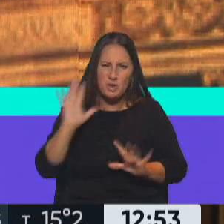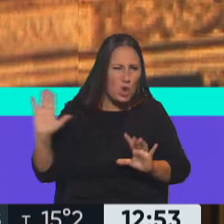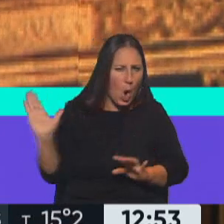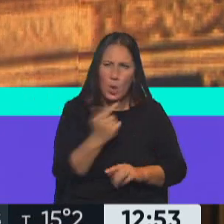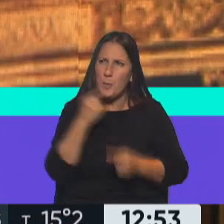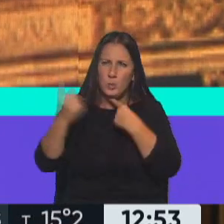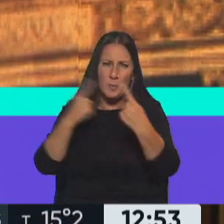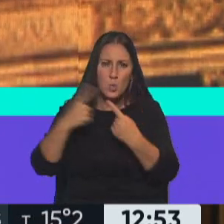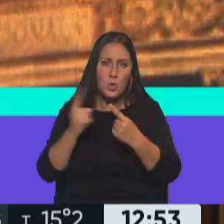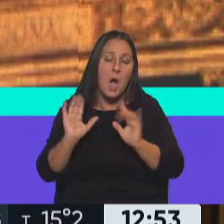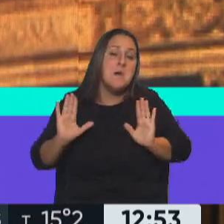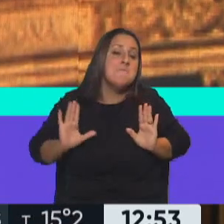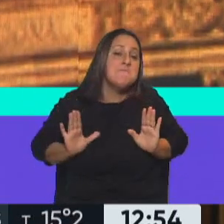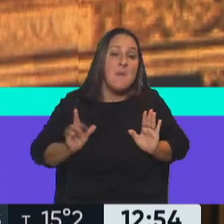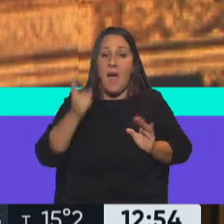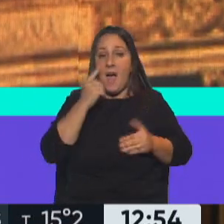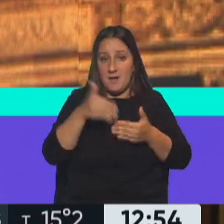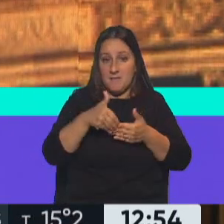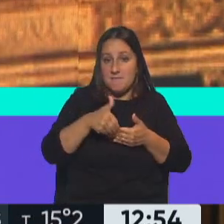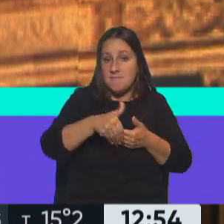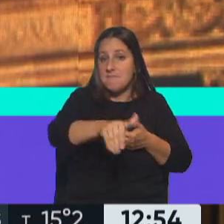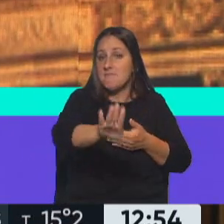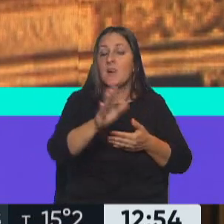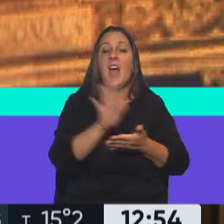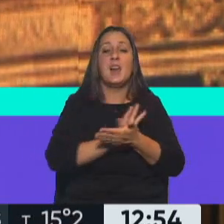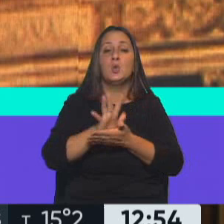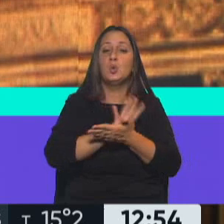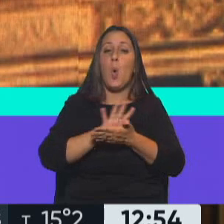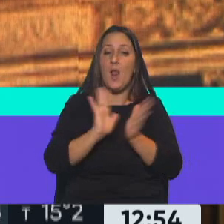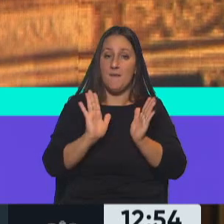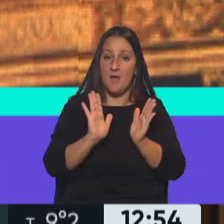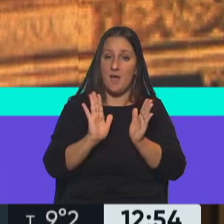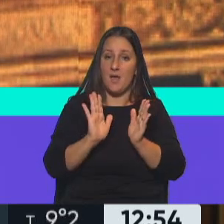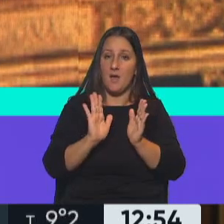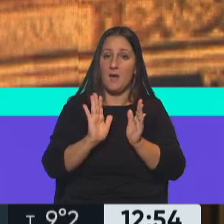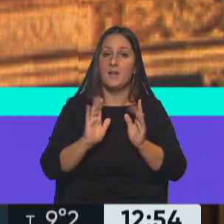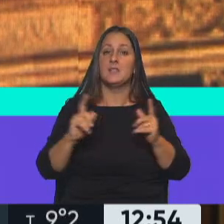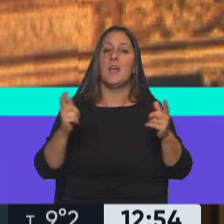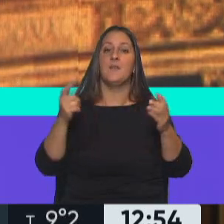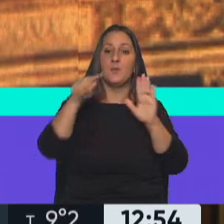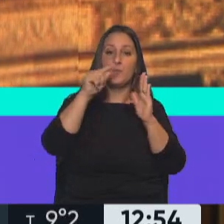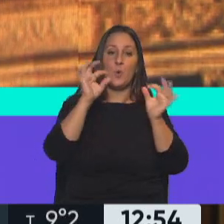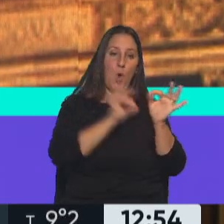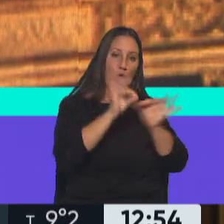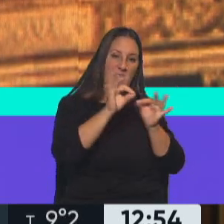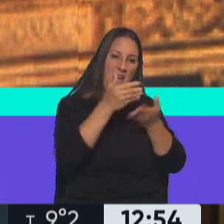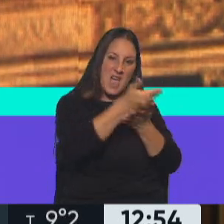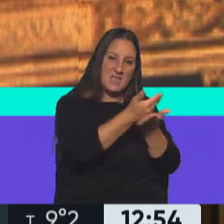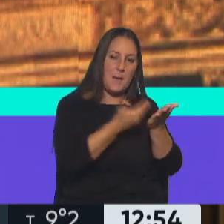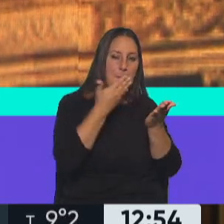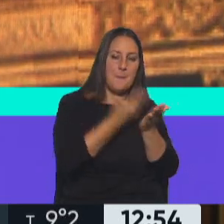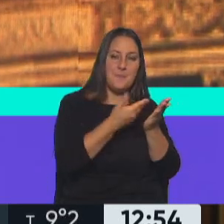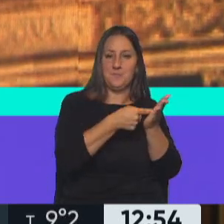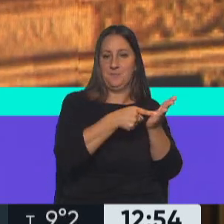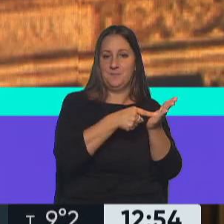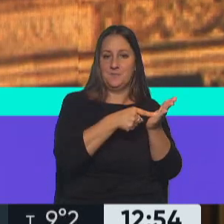a saber, posiblemente en pocas horas, permítanme dejar abierto esto, qué es lo que ocurre con esas famosas cláusulas de consulta, qué es lo que